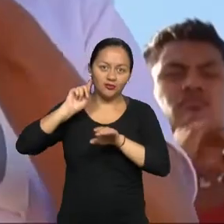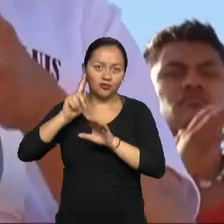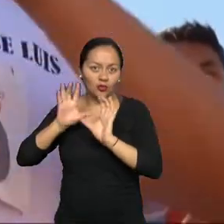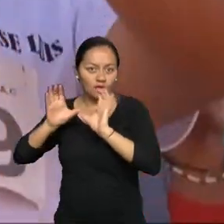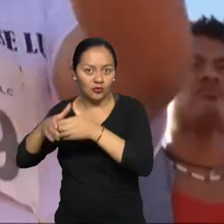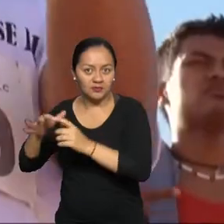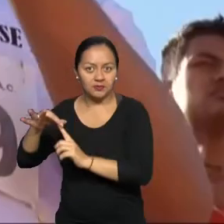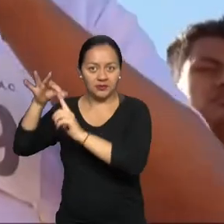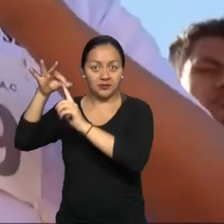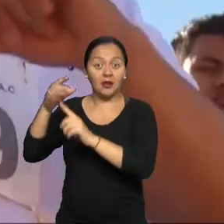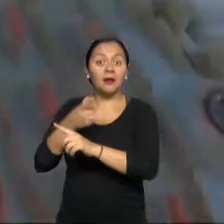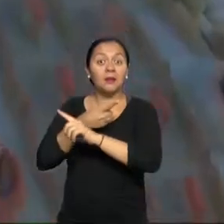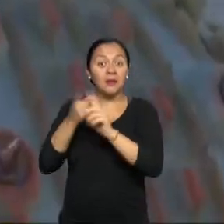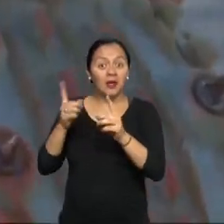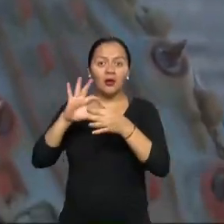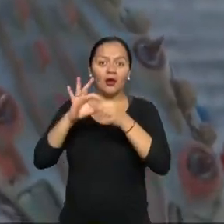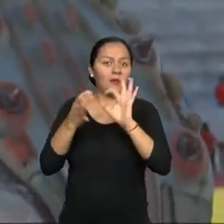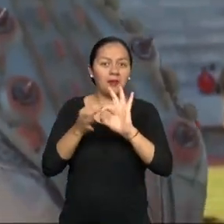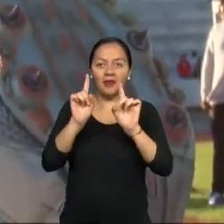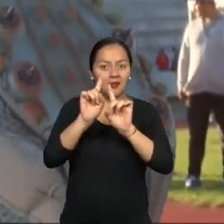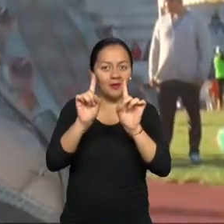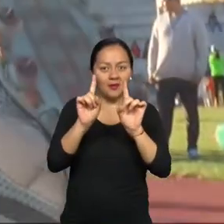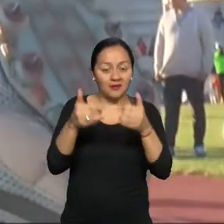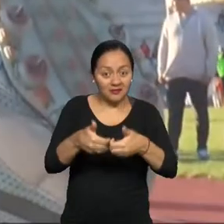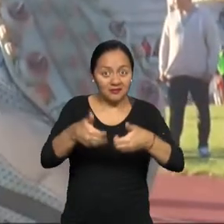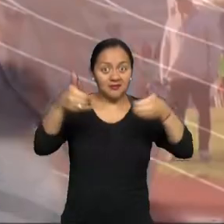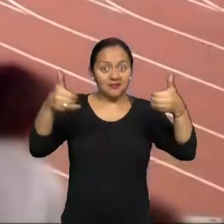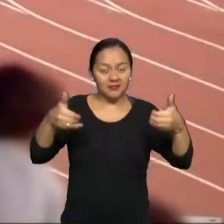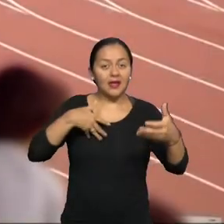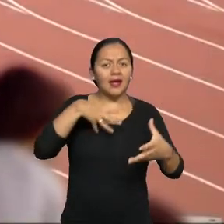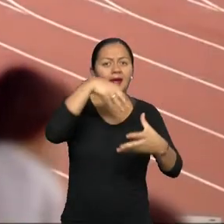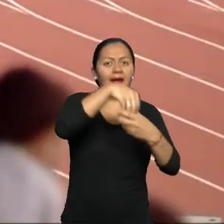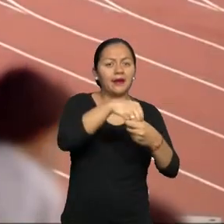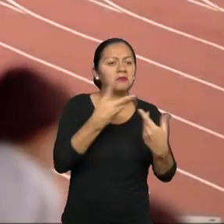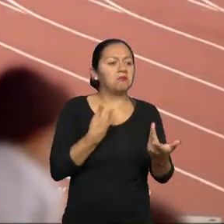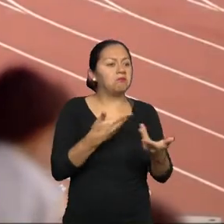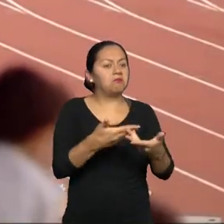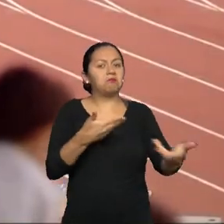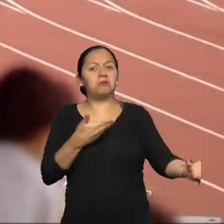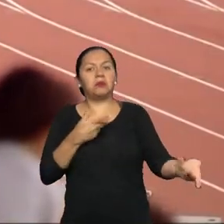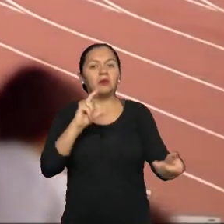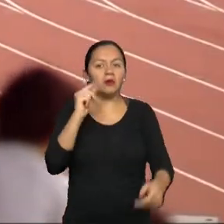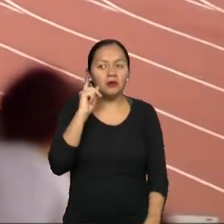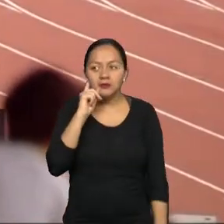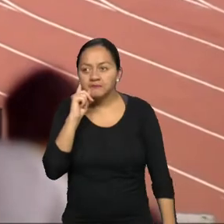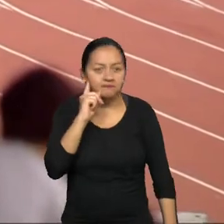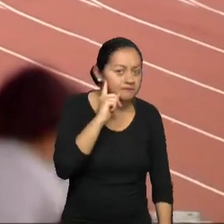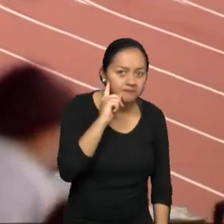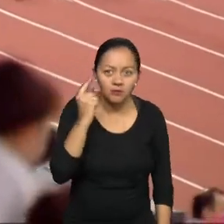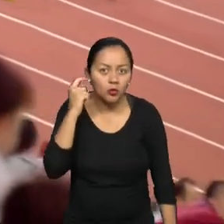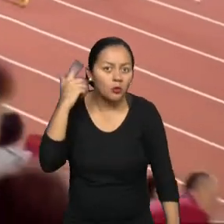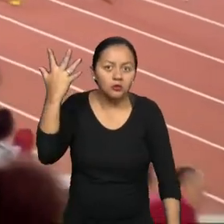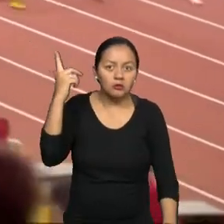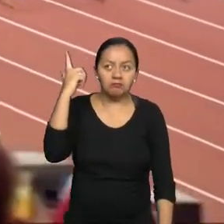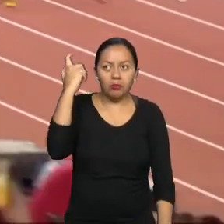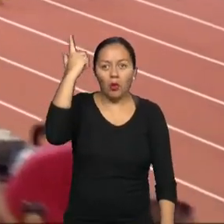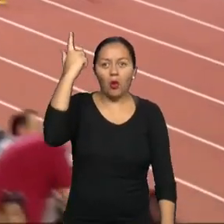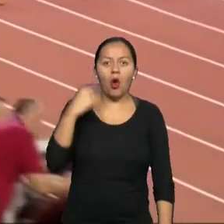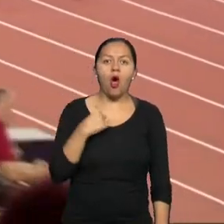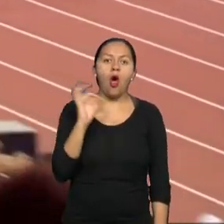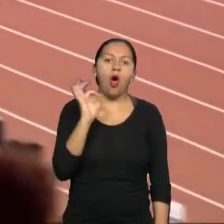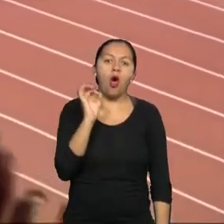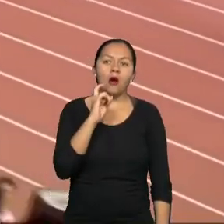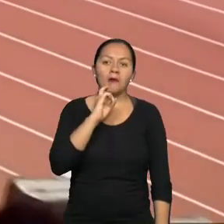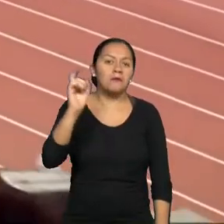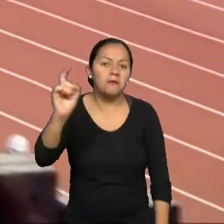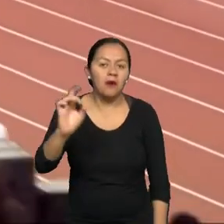tampoco participan en los Juegos Olímpicos, ya que ahí se encuentran desventajas al no oír señales auditivas, como silbatos y